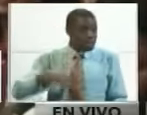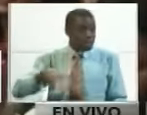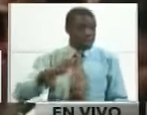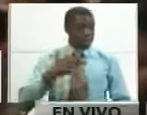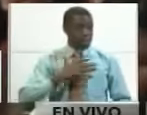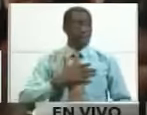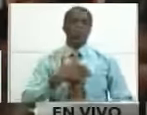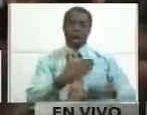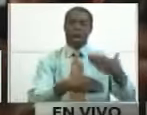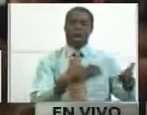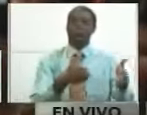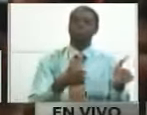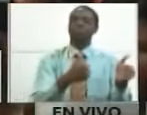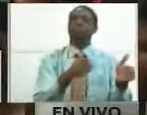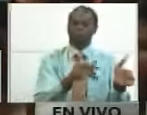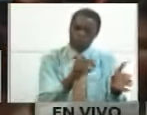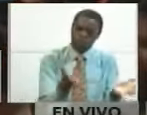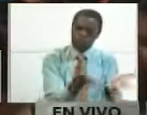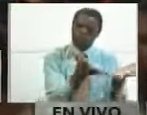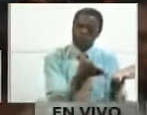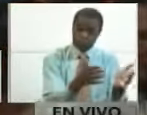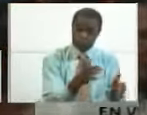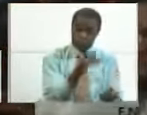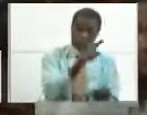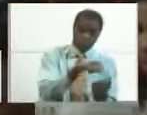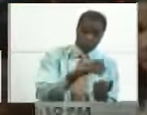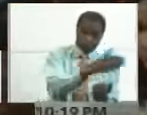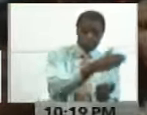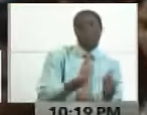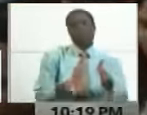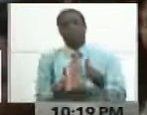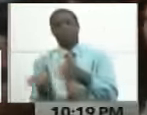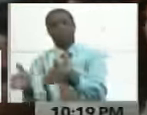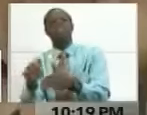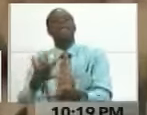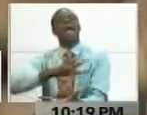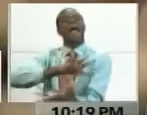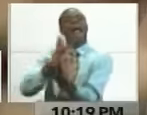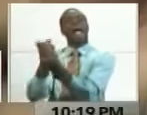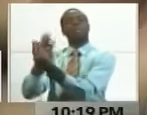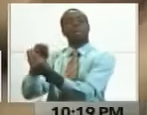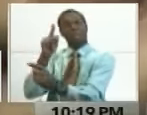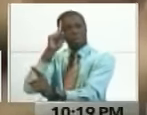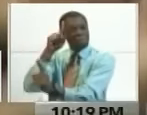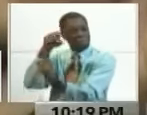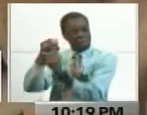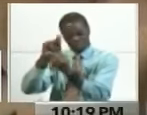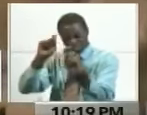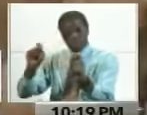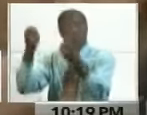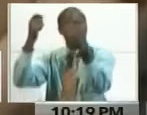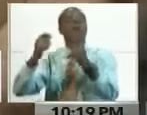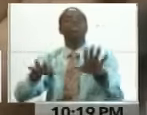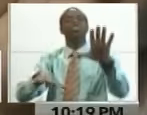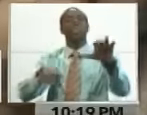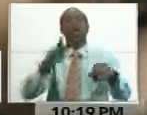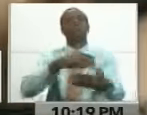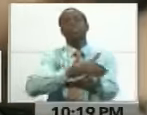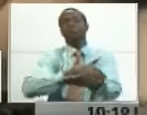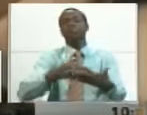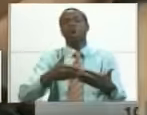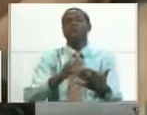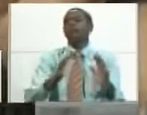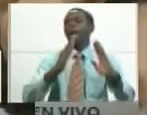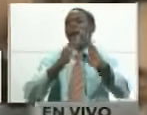Diosdado. La meta de los 12 millones de hogares. Y yo insisto, insisto, los CLAP